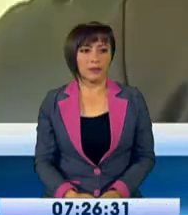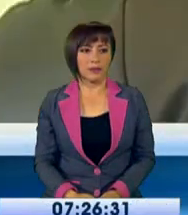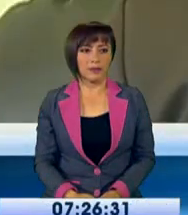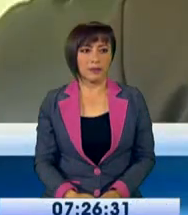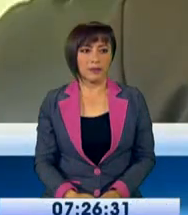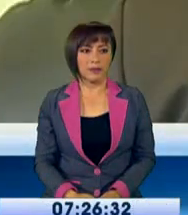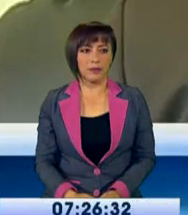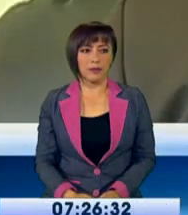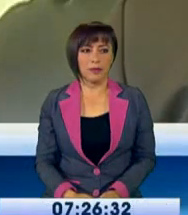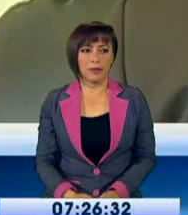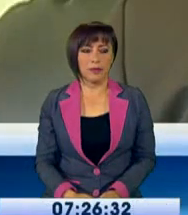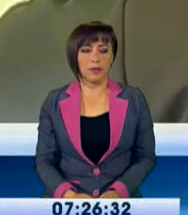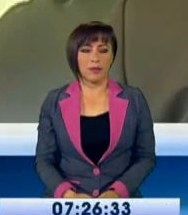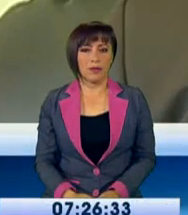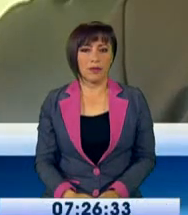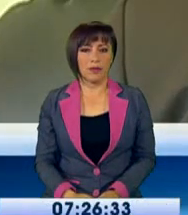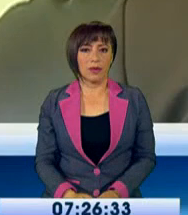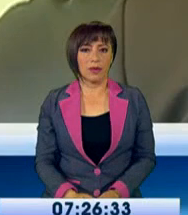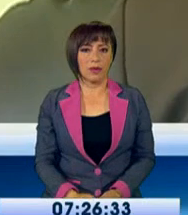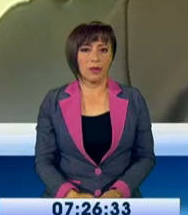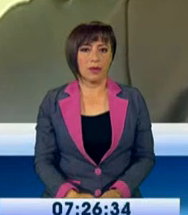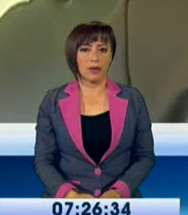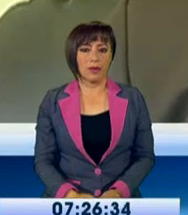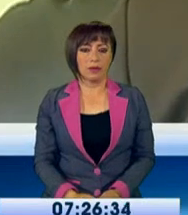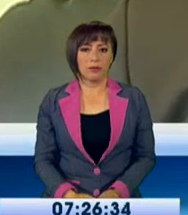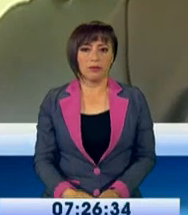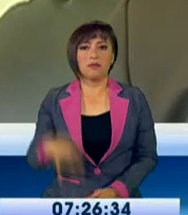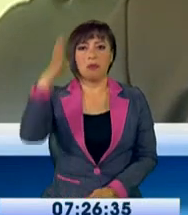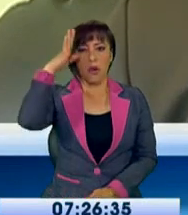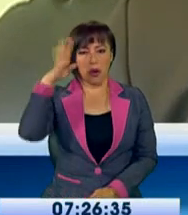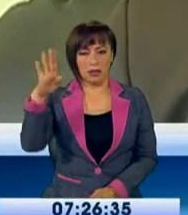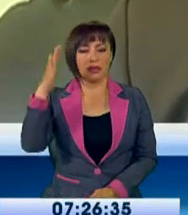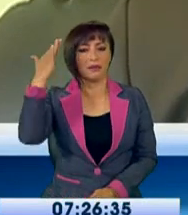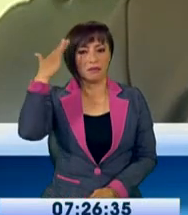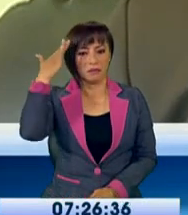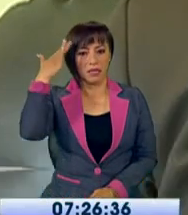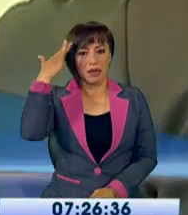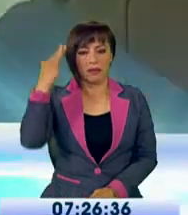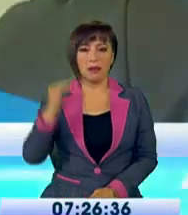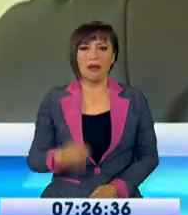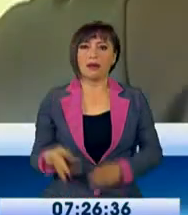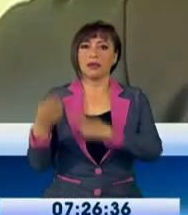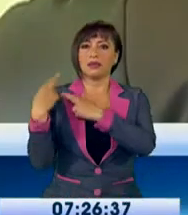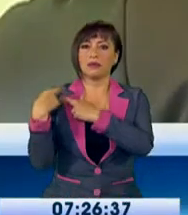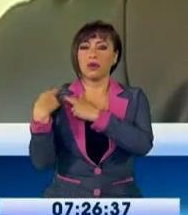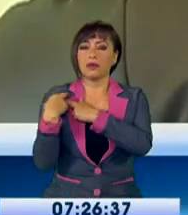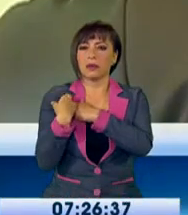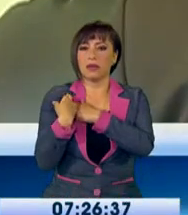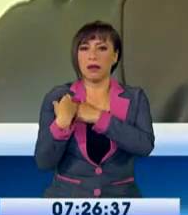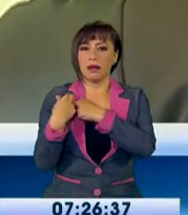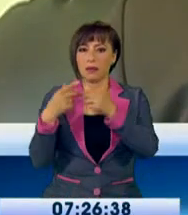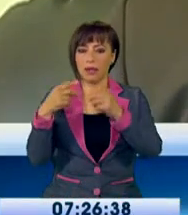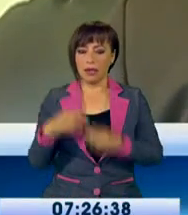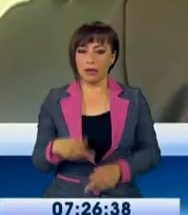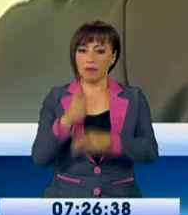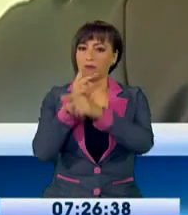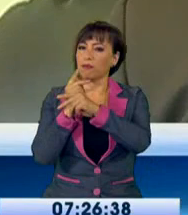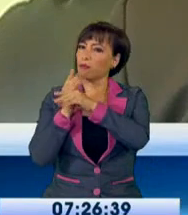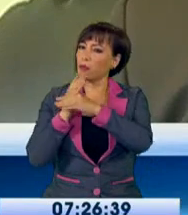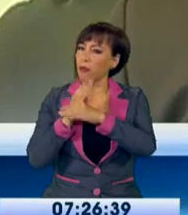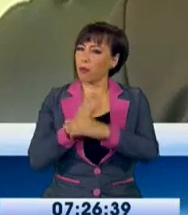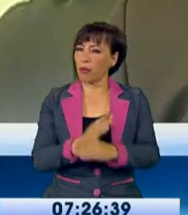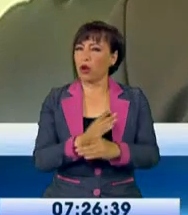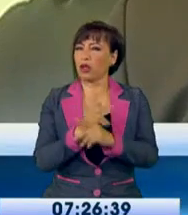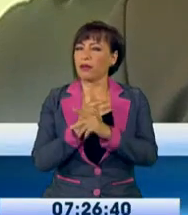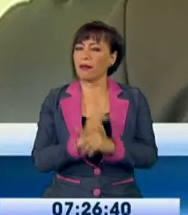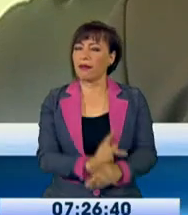Dio cumplimiento a las disposiciones que él tenía que hacer el 30 de septiembre del 2010. ¿Proteger al presidente? Proteger al señor presidente